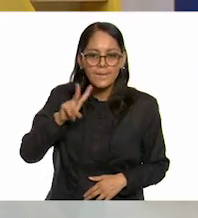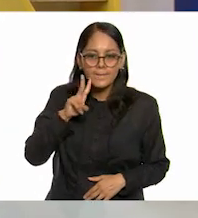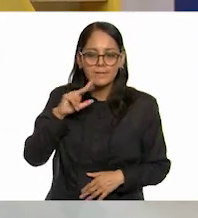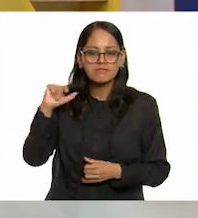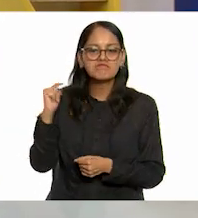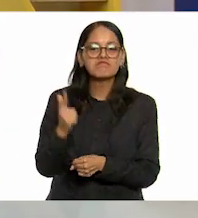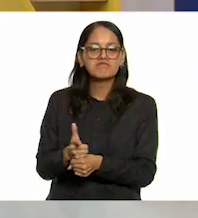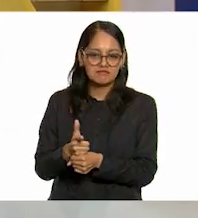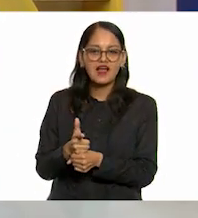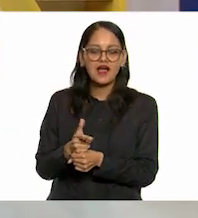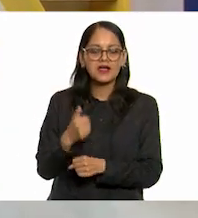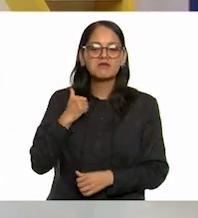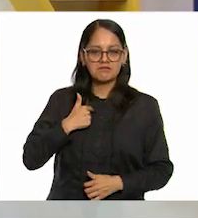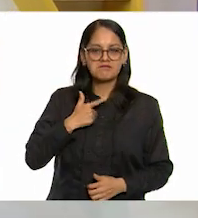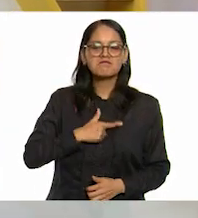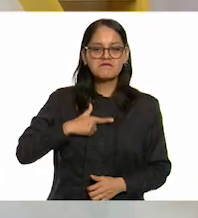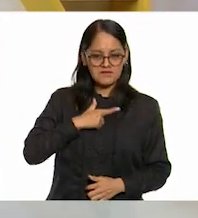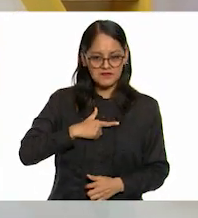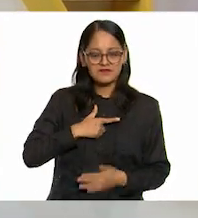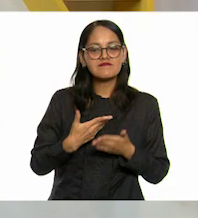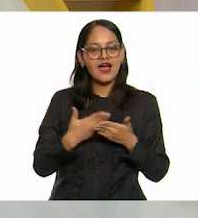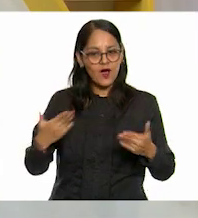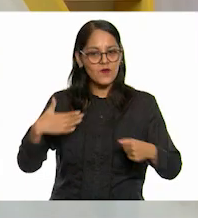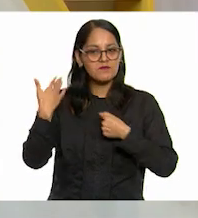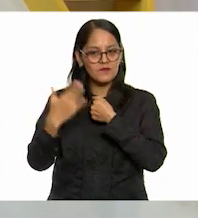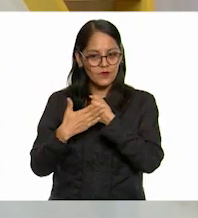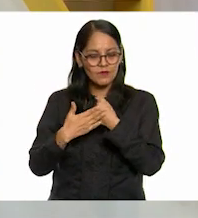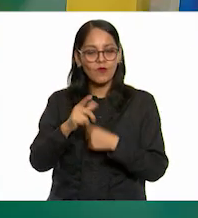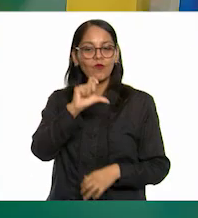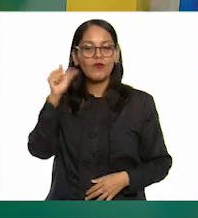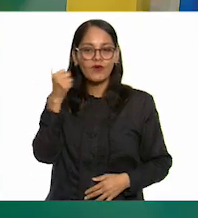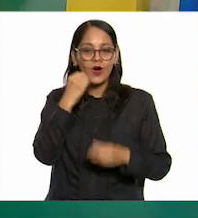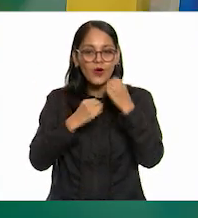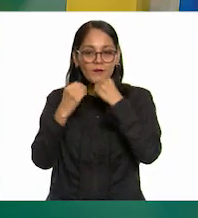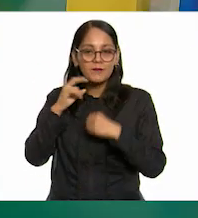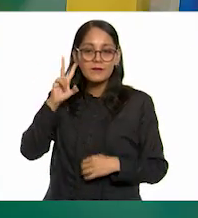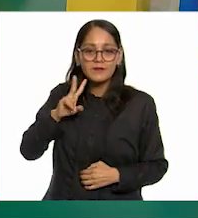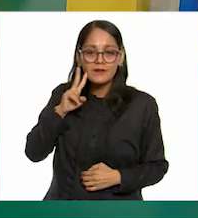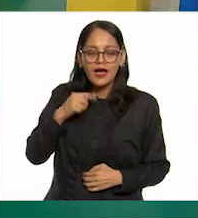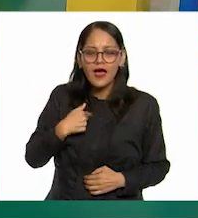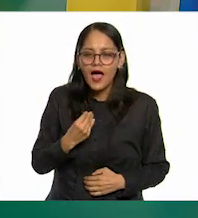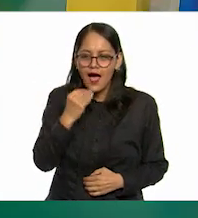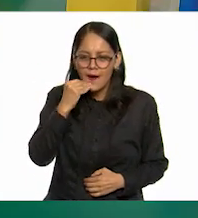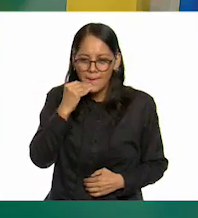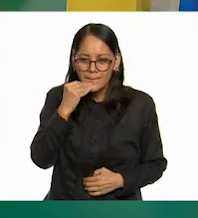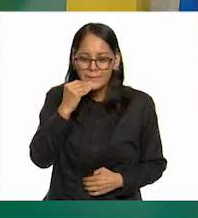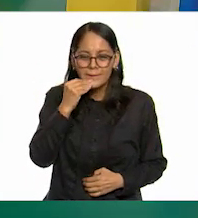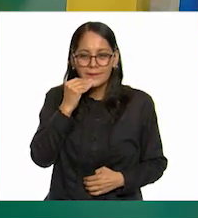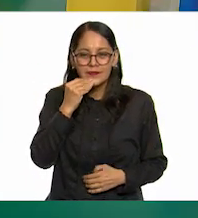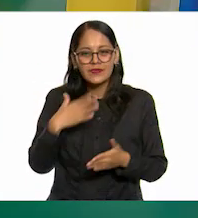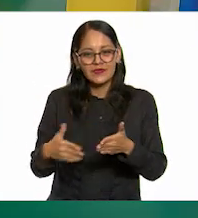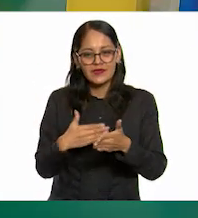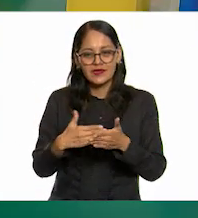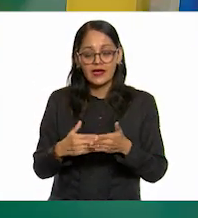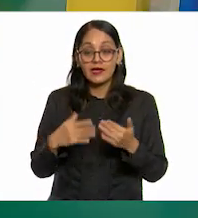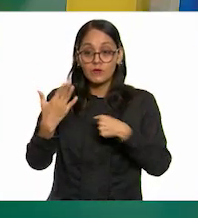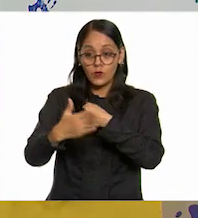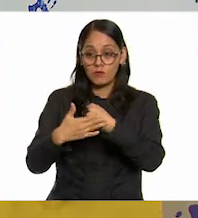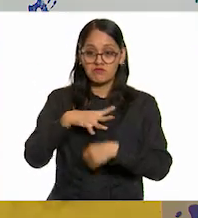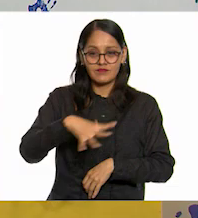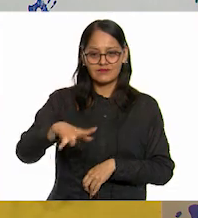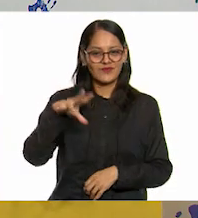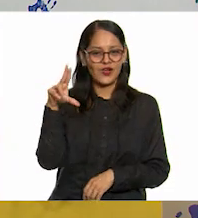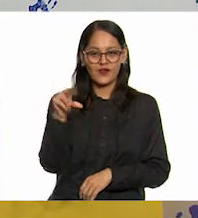me gustaron y ahora quisiera pues probar otras opciones para tratar de disfrutarlos y ya no rechazarlos.